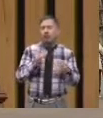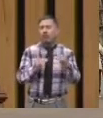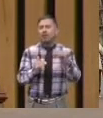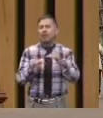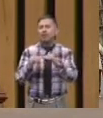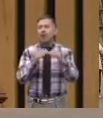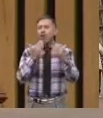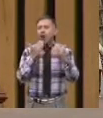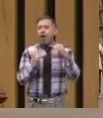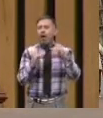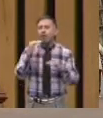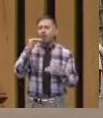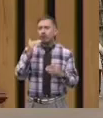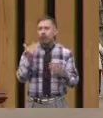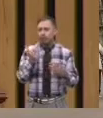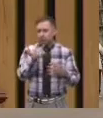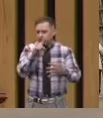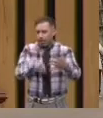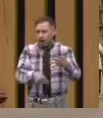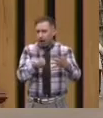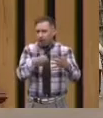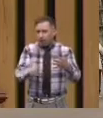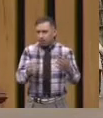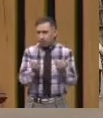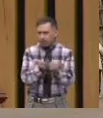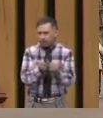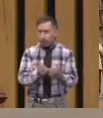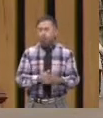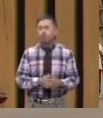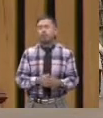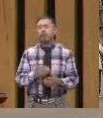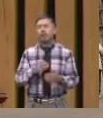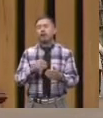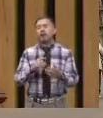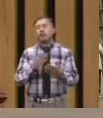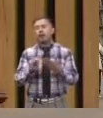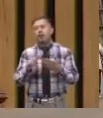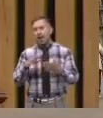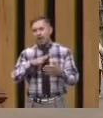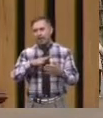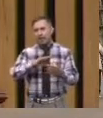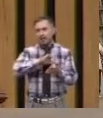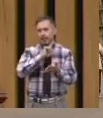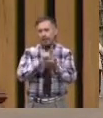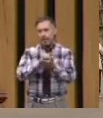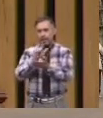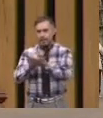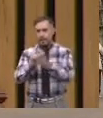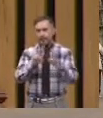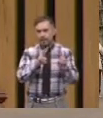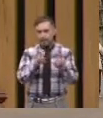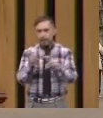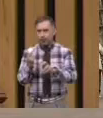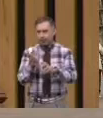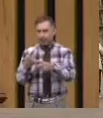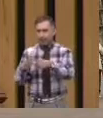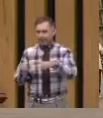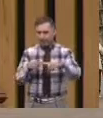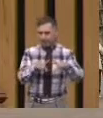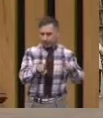En suma, se tutelan bienes jurídicos distintos en lo contencioso y aquí en la